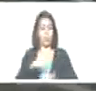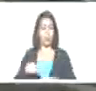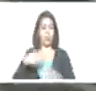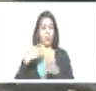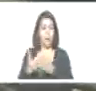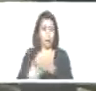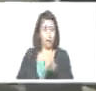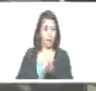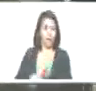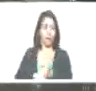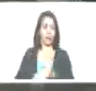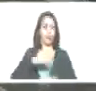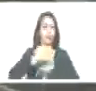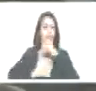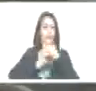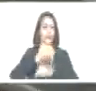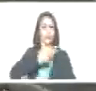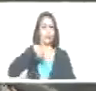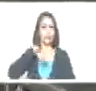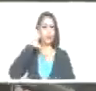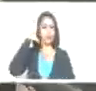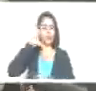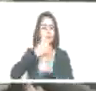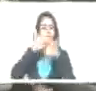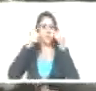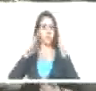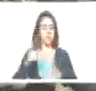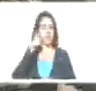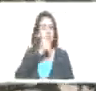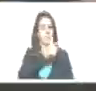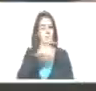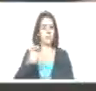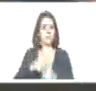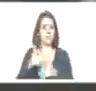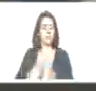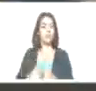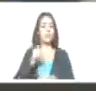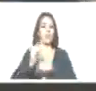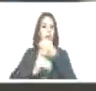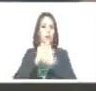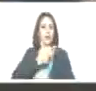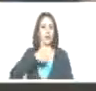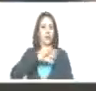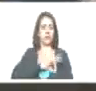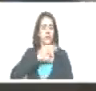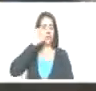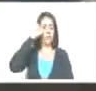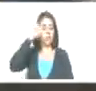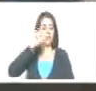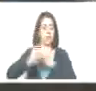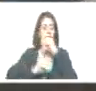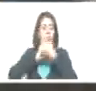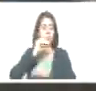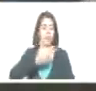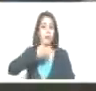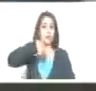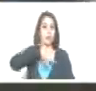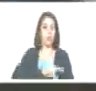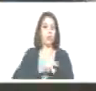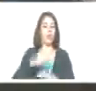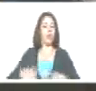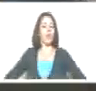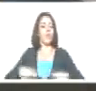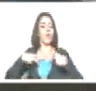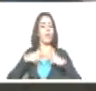la construcción de nuestra patria libre y soberana, la construcción de nuestro socialismo, la construcción de nuestra vida digna,